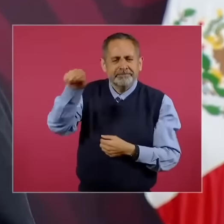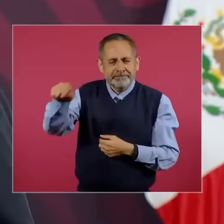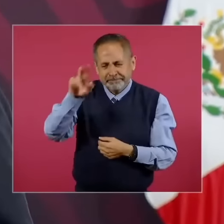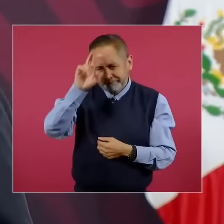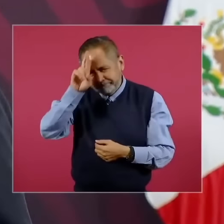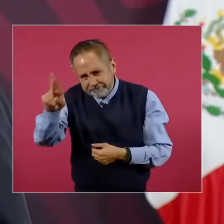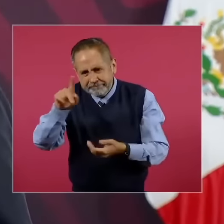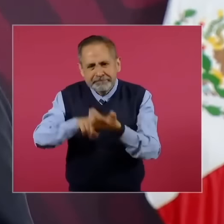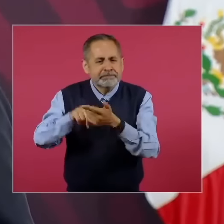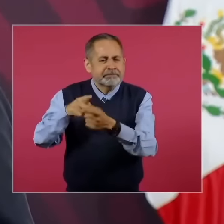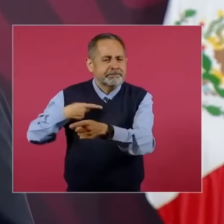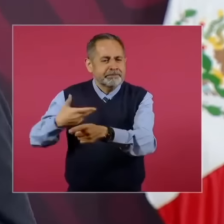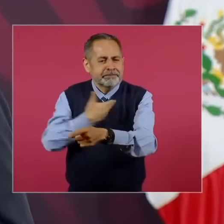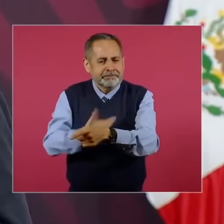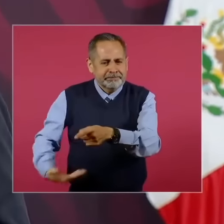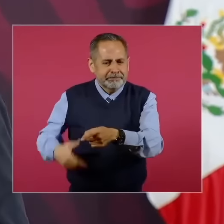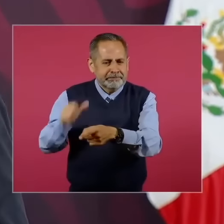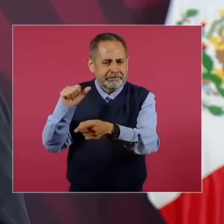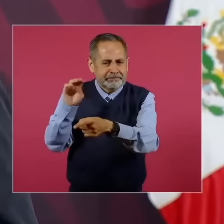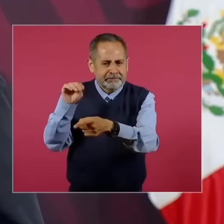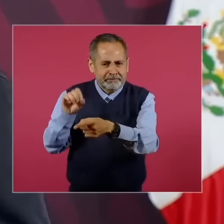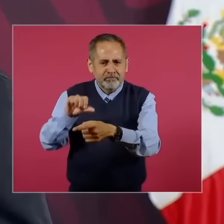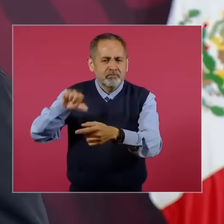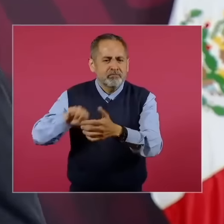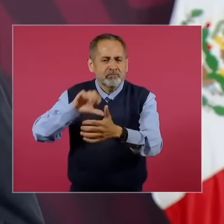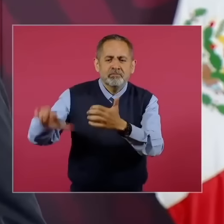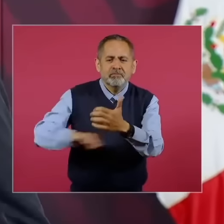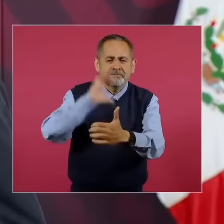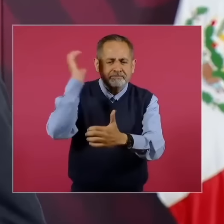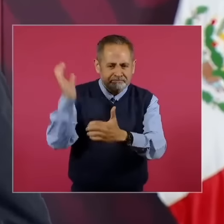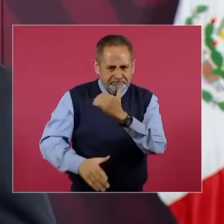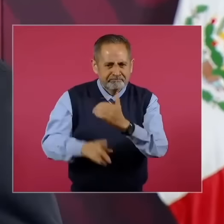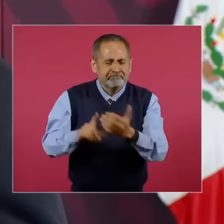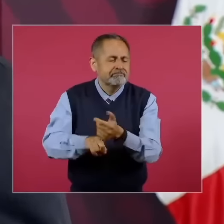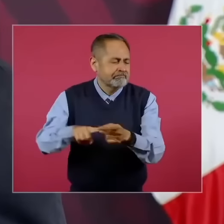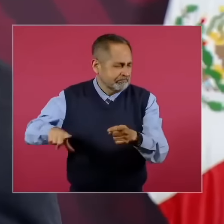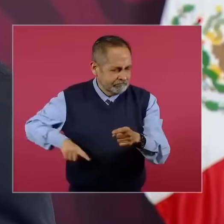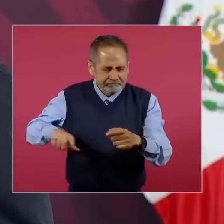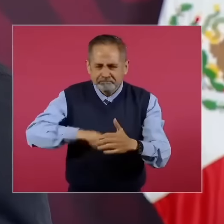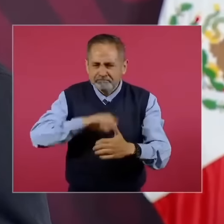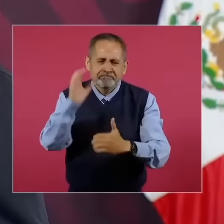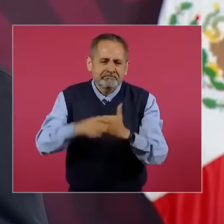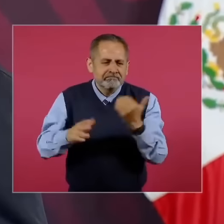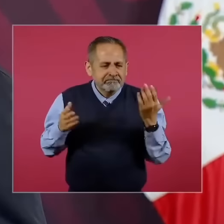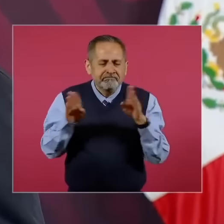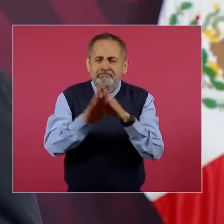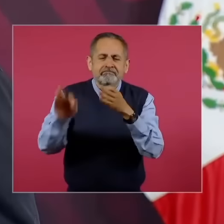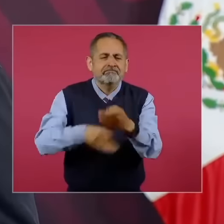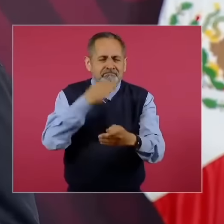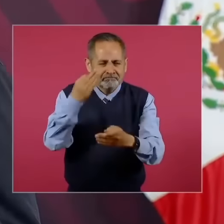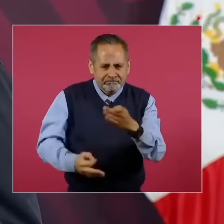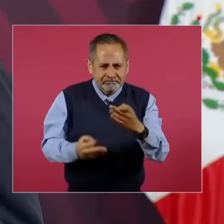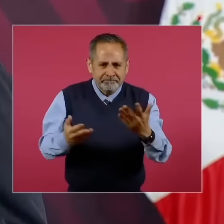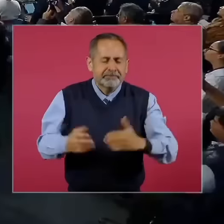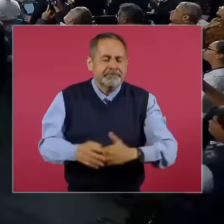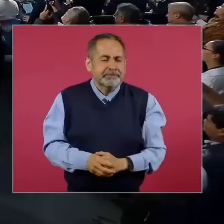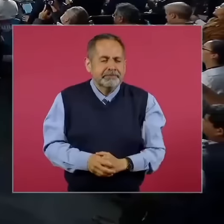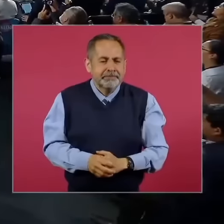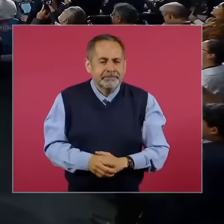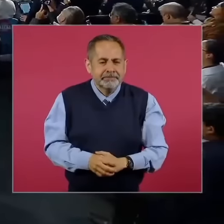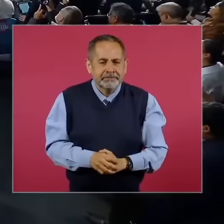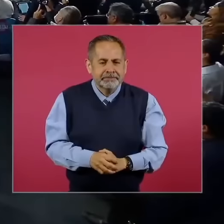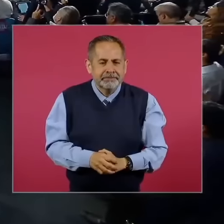Obrador, que pues hoy termina este ejercicio de gobierno y de comunicación. Así